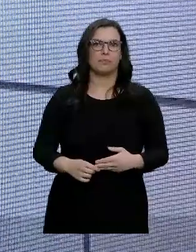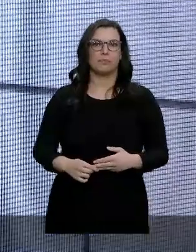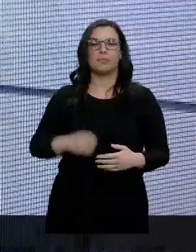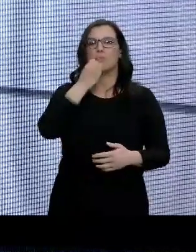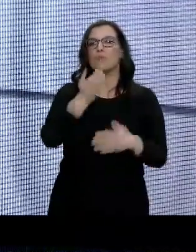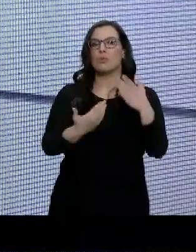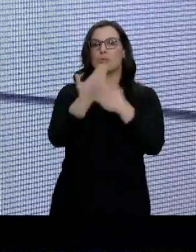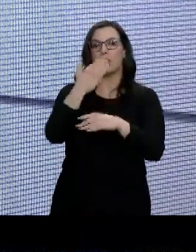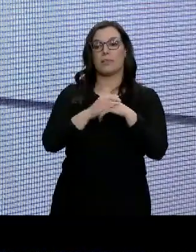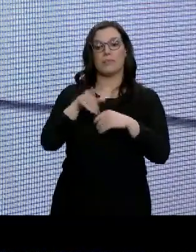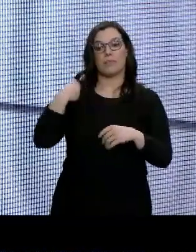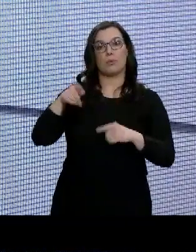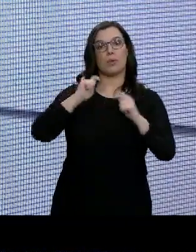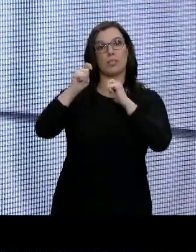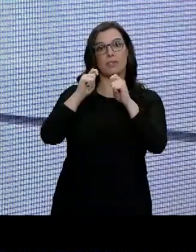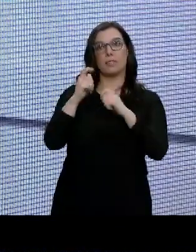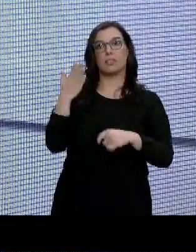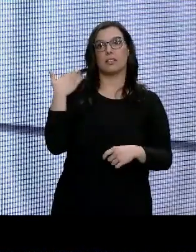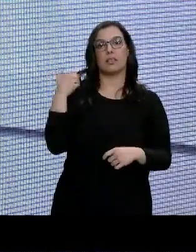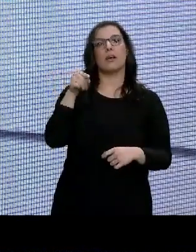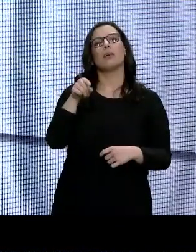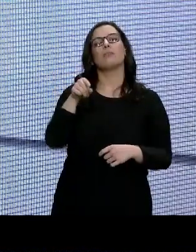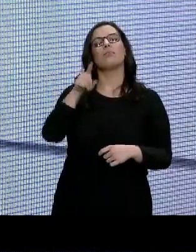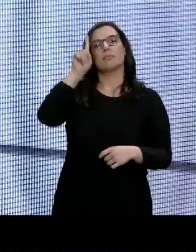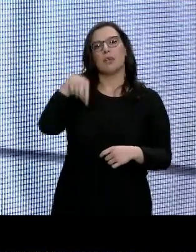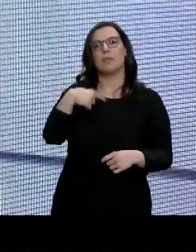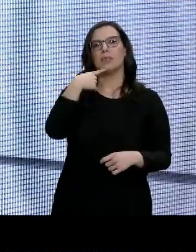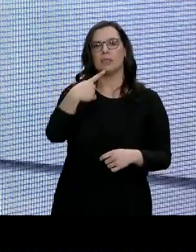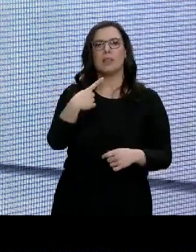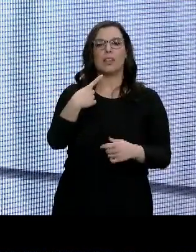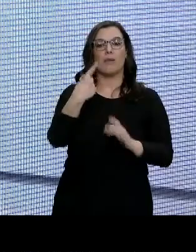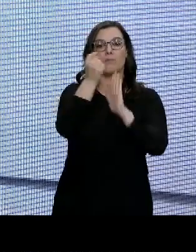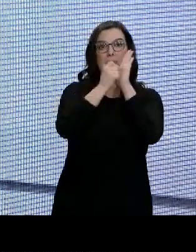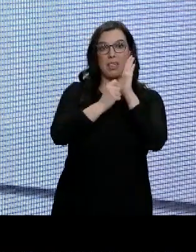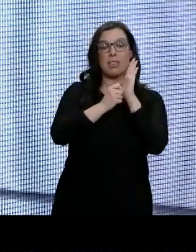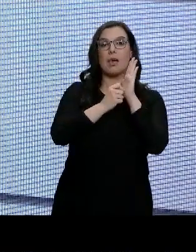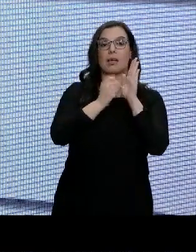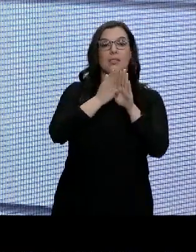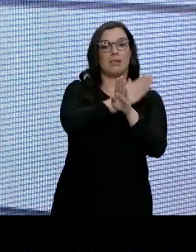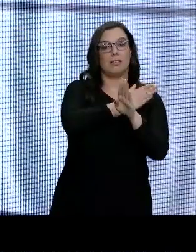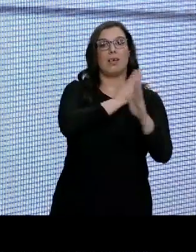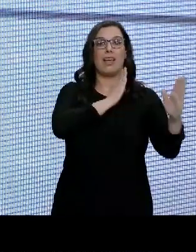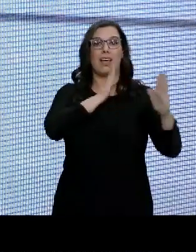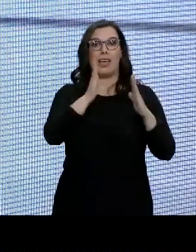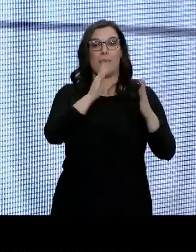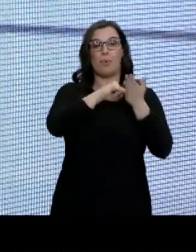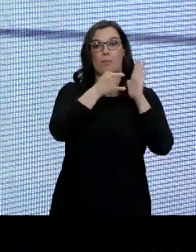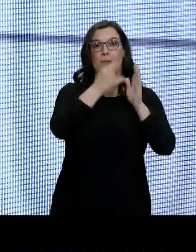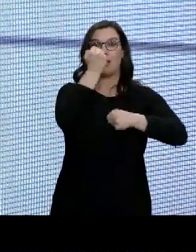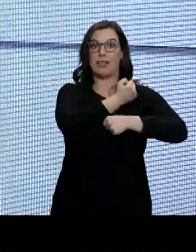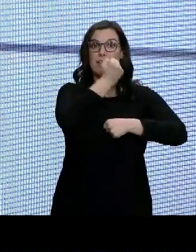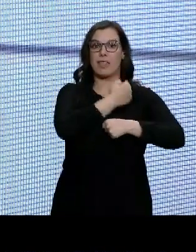Buenos días. En esa entrevista el presidente de la Junta también justificó las medidas que se tomaron en el plan de